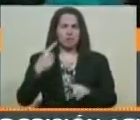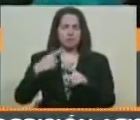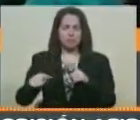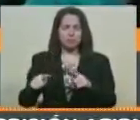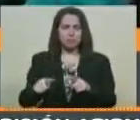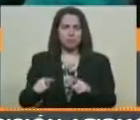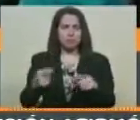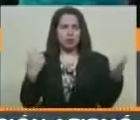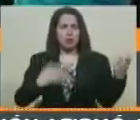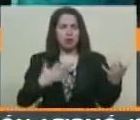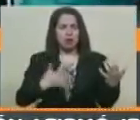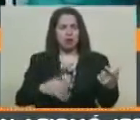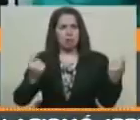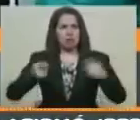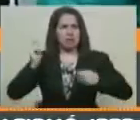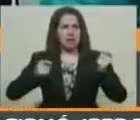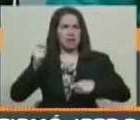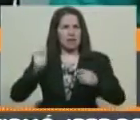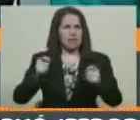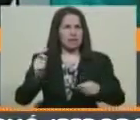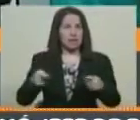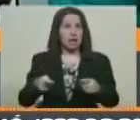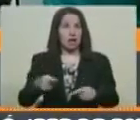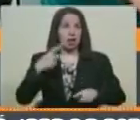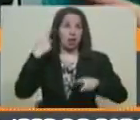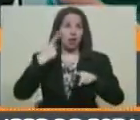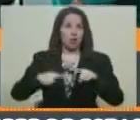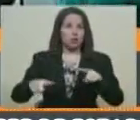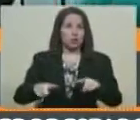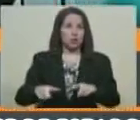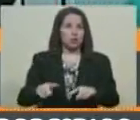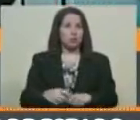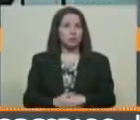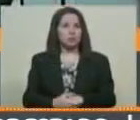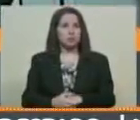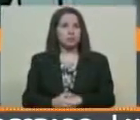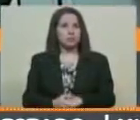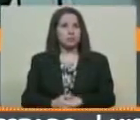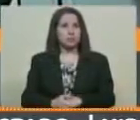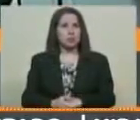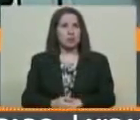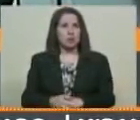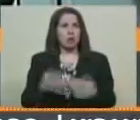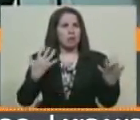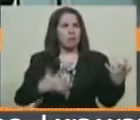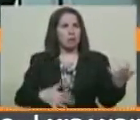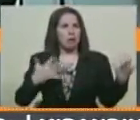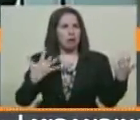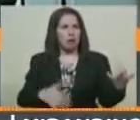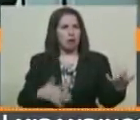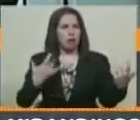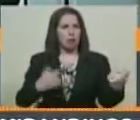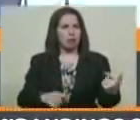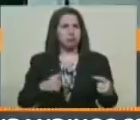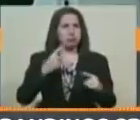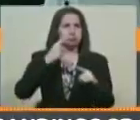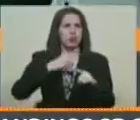quien es el baterista, y también Juan Zagalás, el bajista, además de